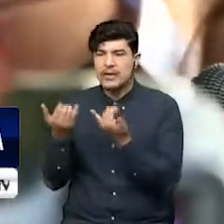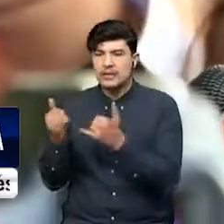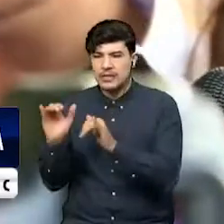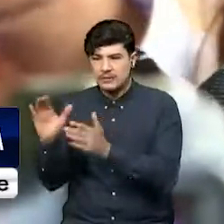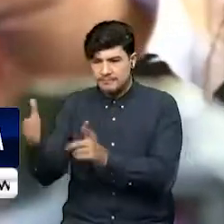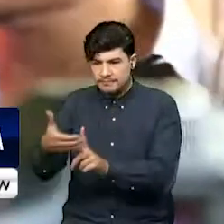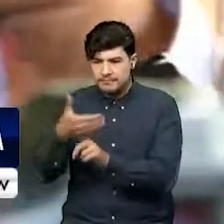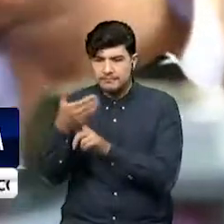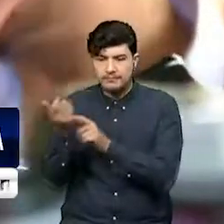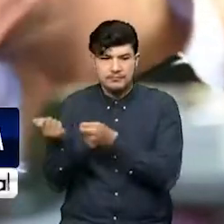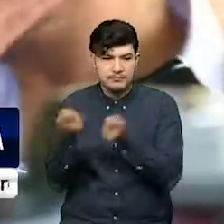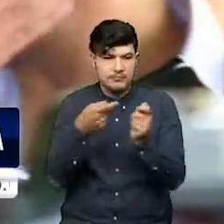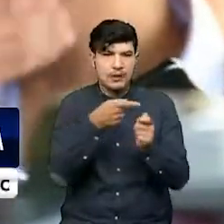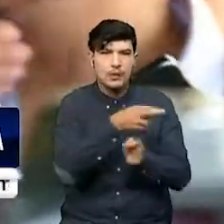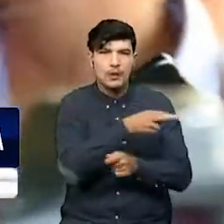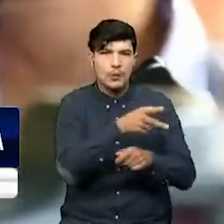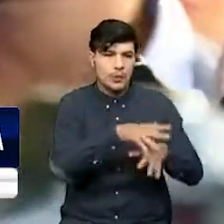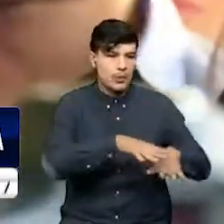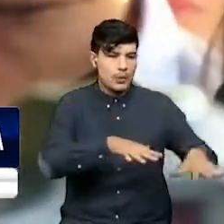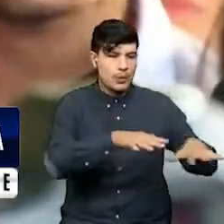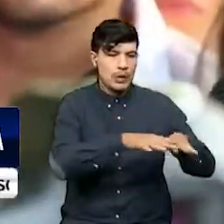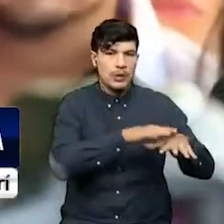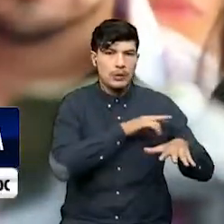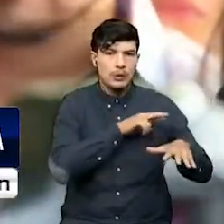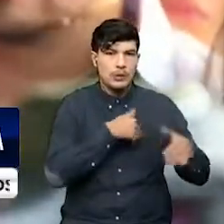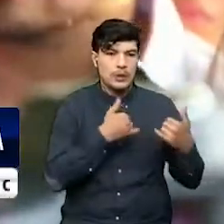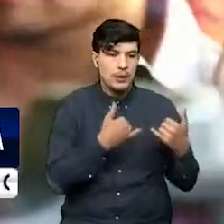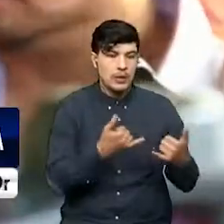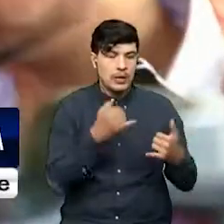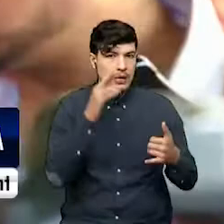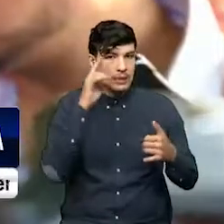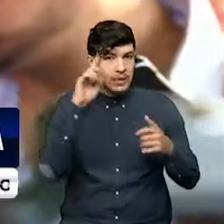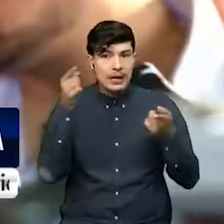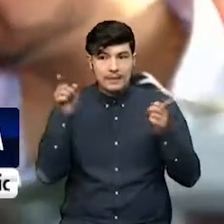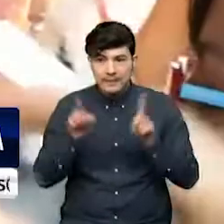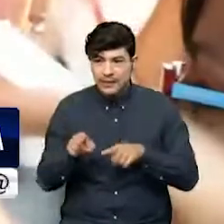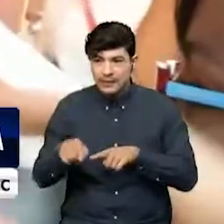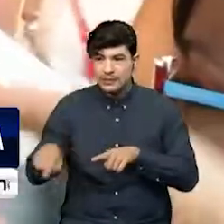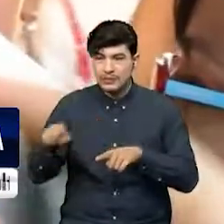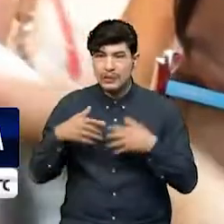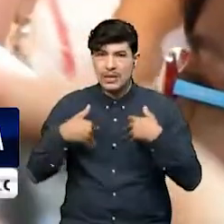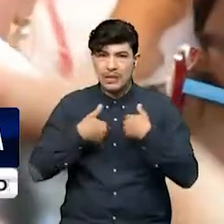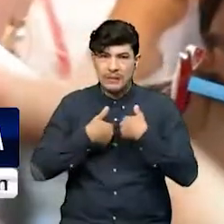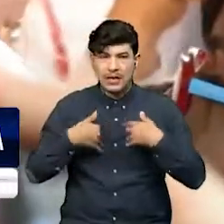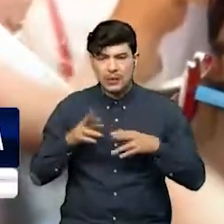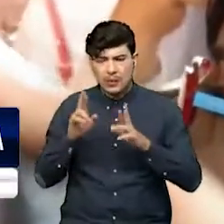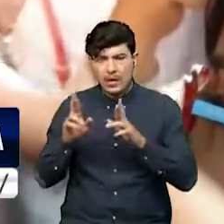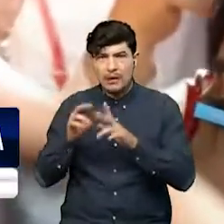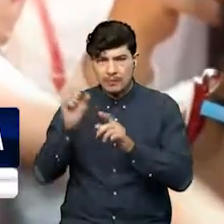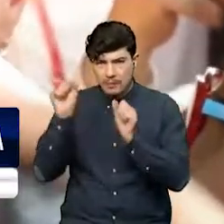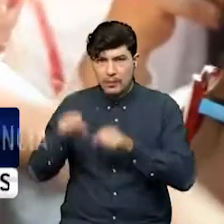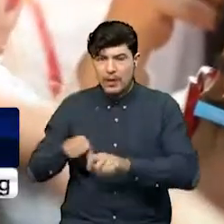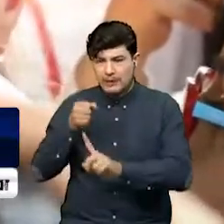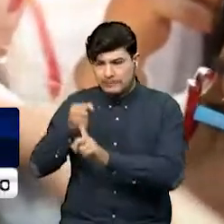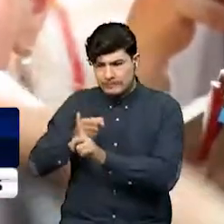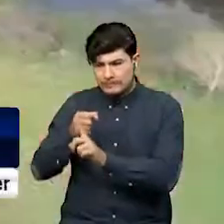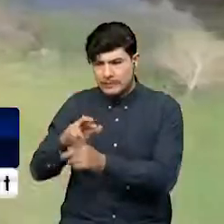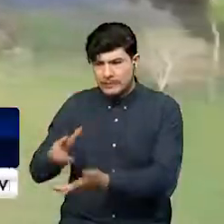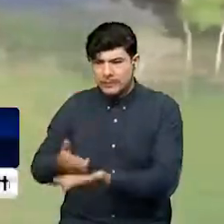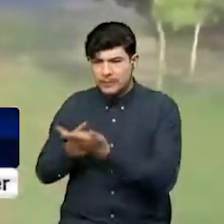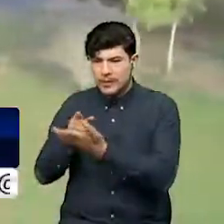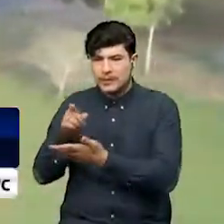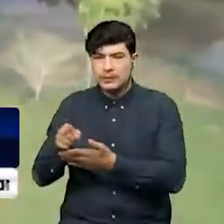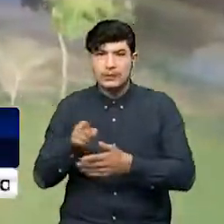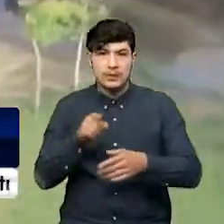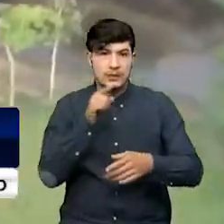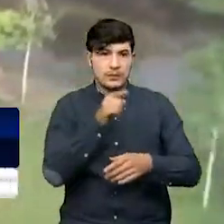nos preocupa que podamos rescatar algunas de las especies que han sido impactadas por su parte ecopetrol habló de las causas fundamentales